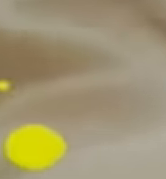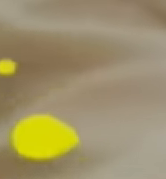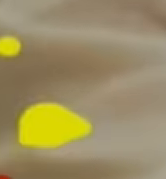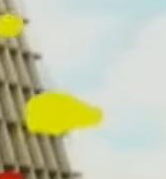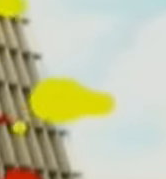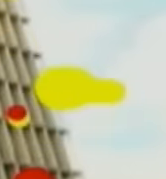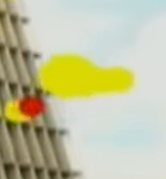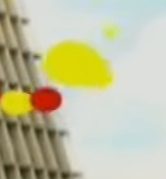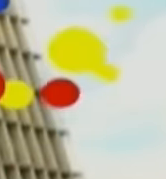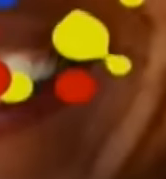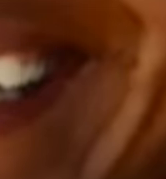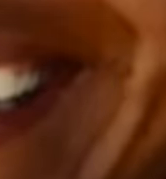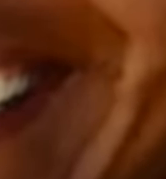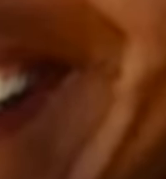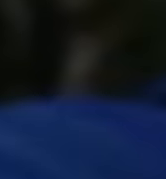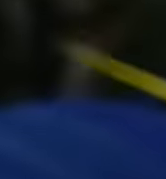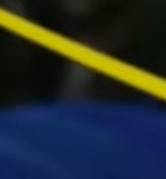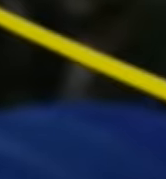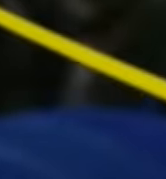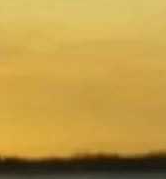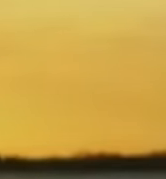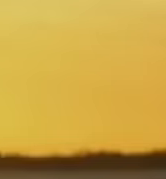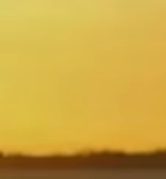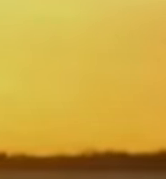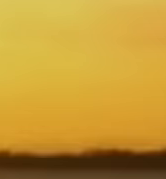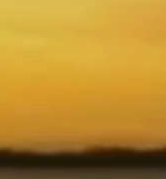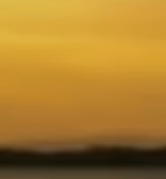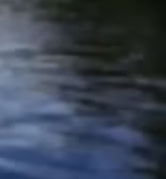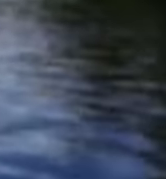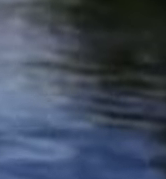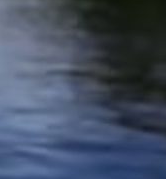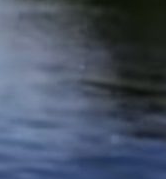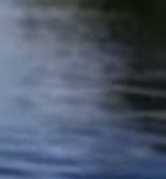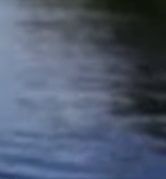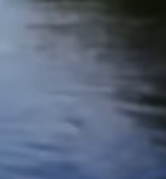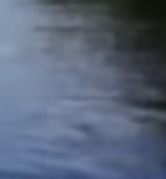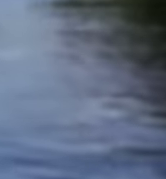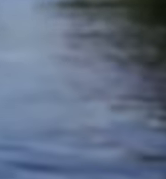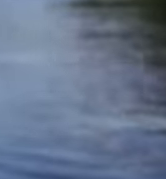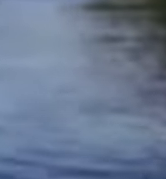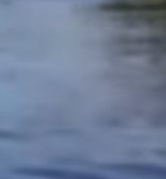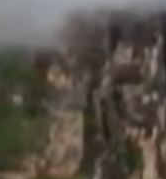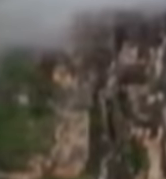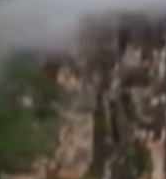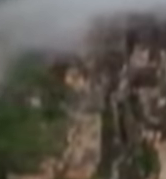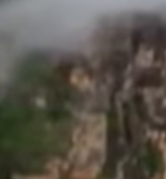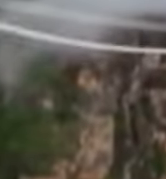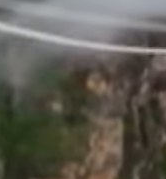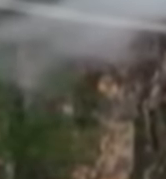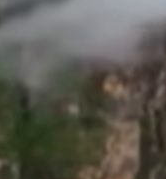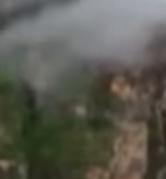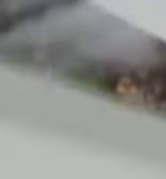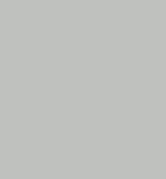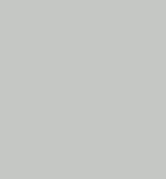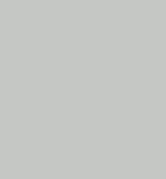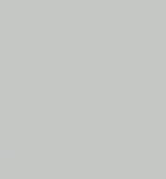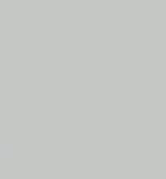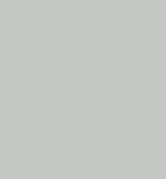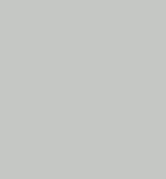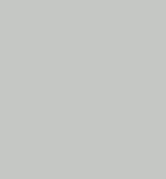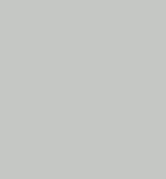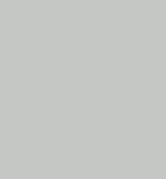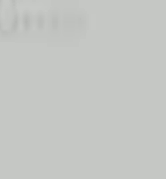de radio y televisión. Gracias por su atención. Sigamos haciendo patria.